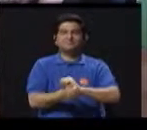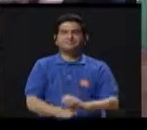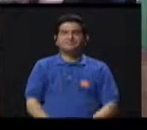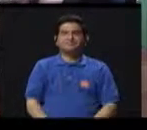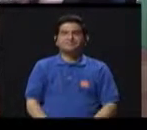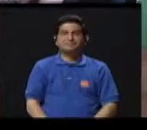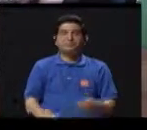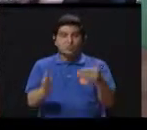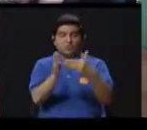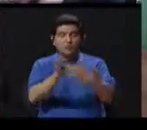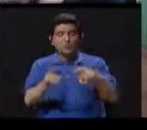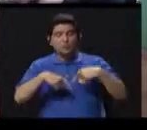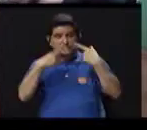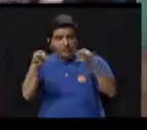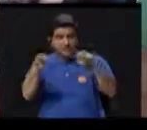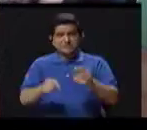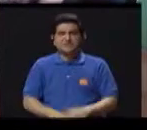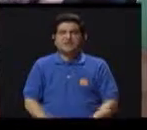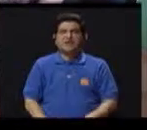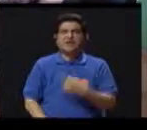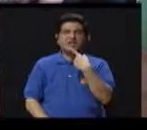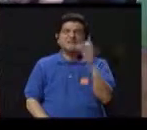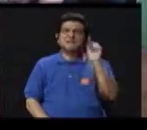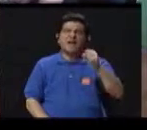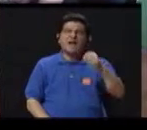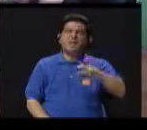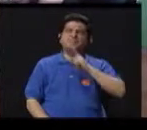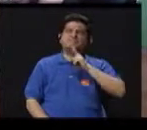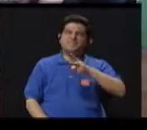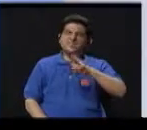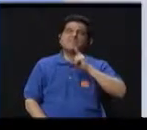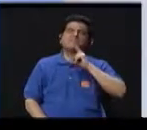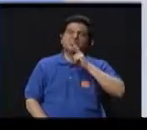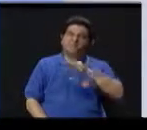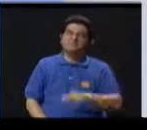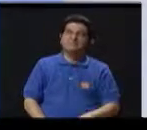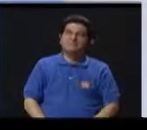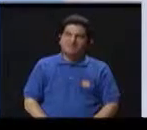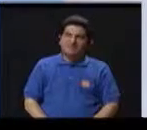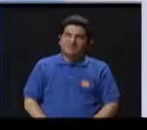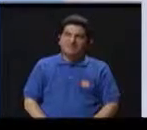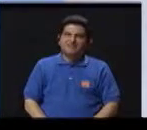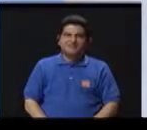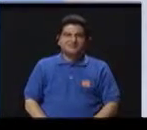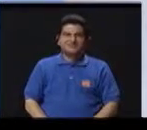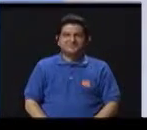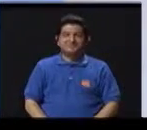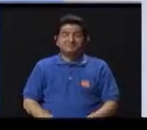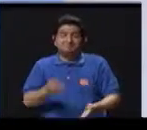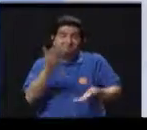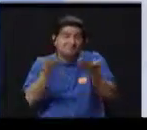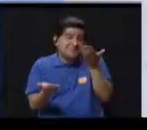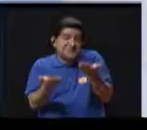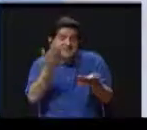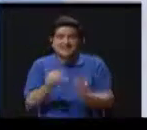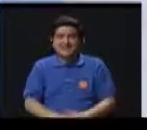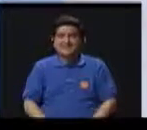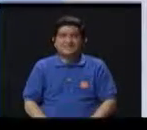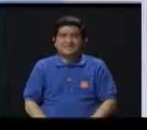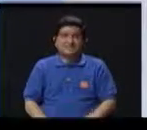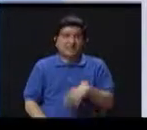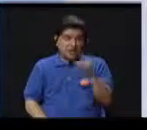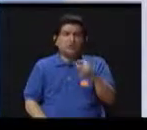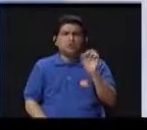ya cuando volvimos ellos eran como, ah, sí, es cierto. Entonces, como que sí, fue como, o sea,